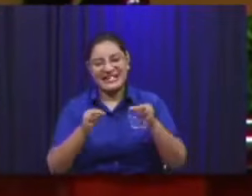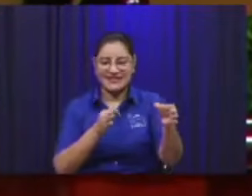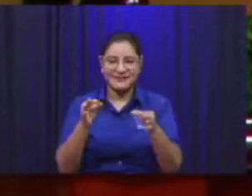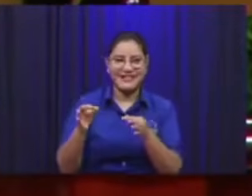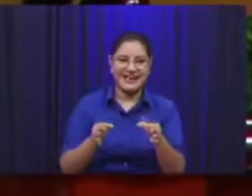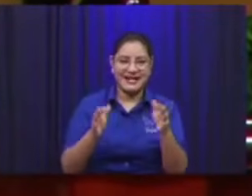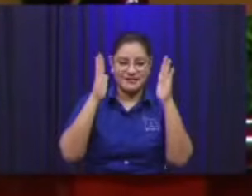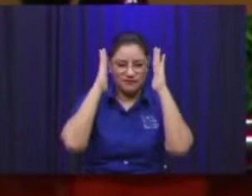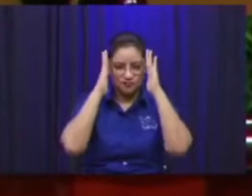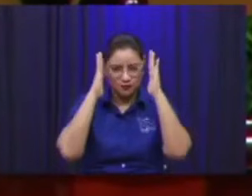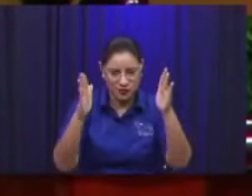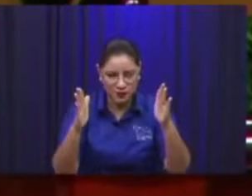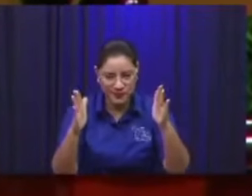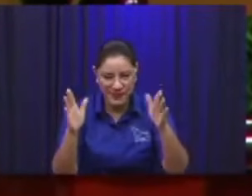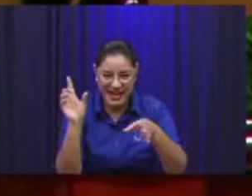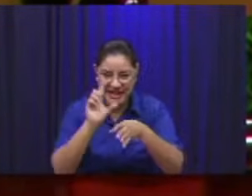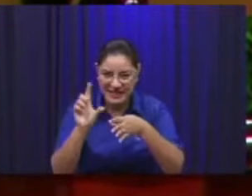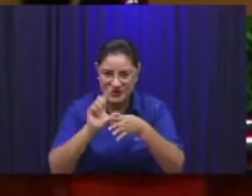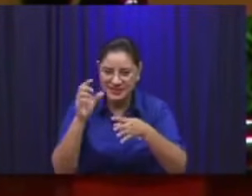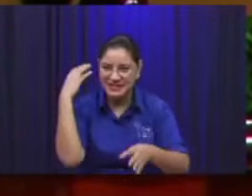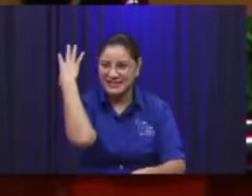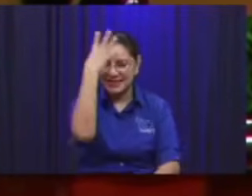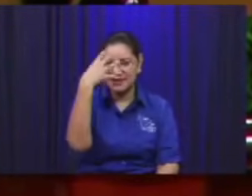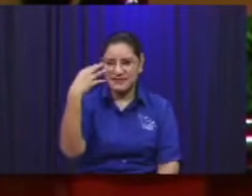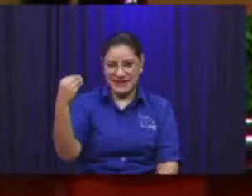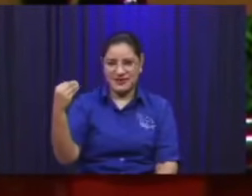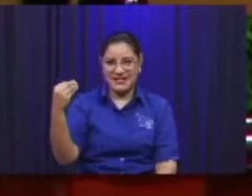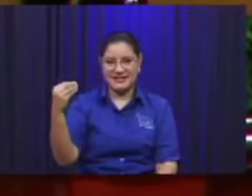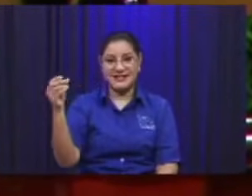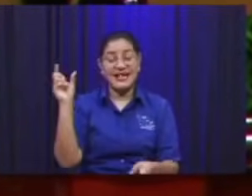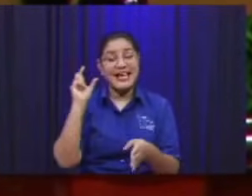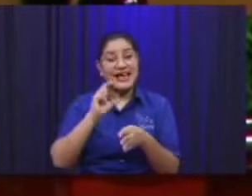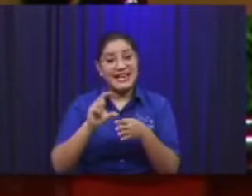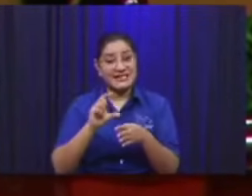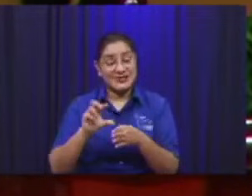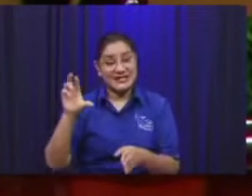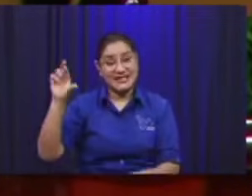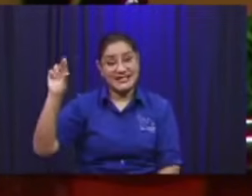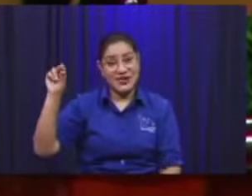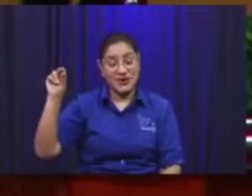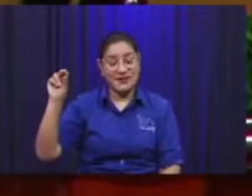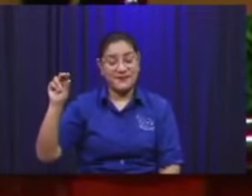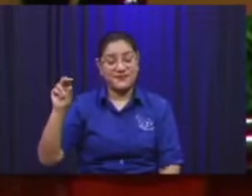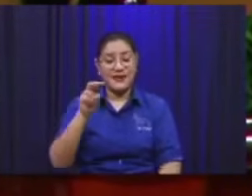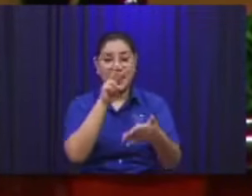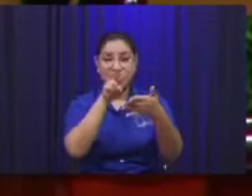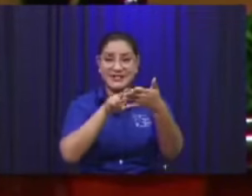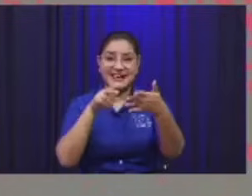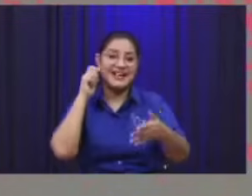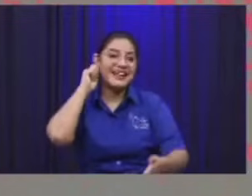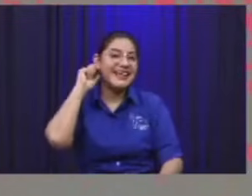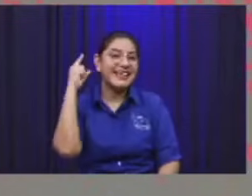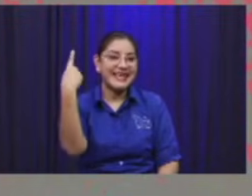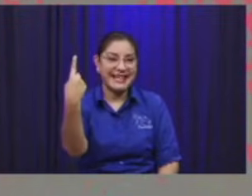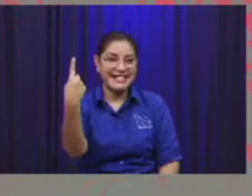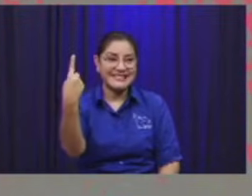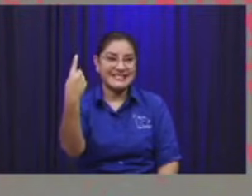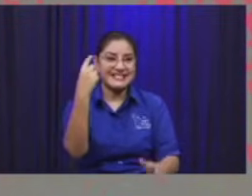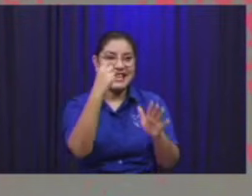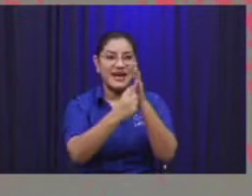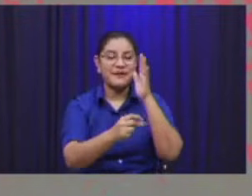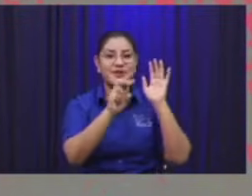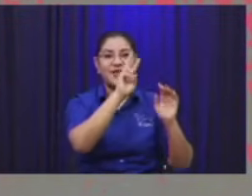o que miremos espn objetos de oro génesis 24 22 y